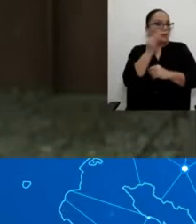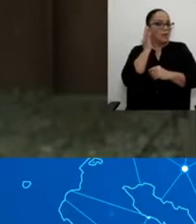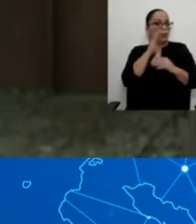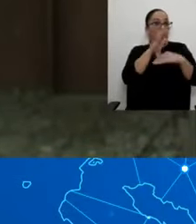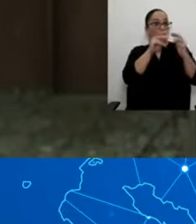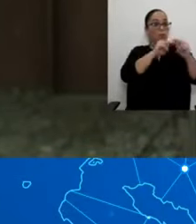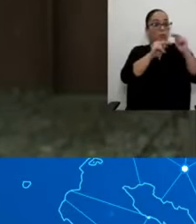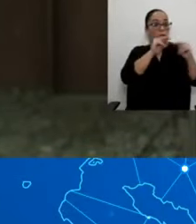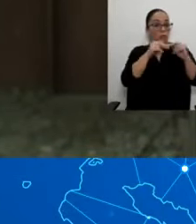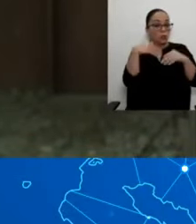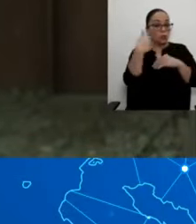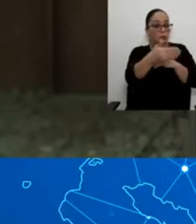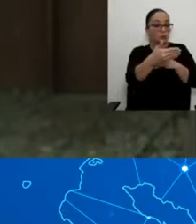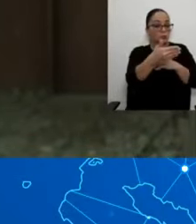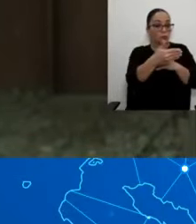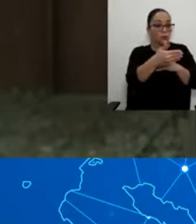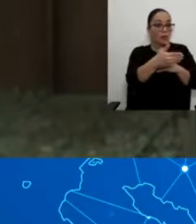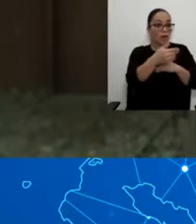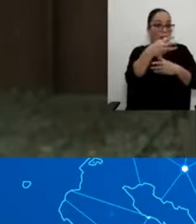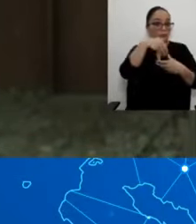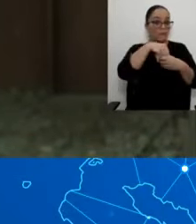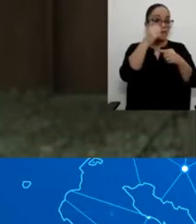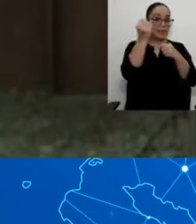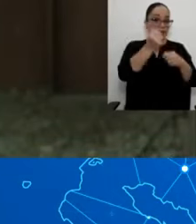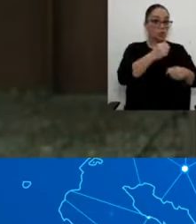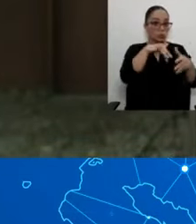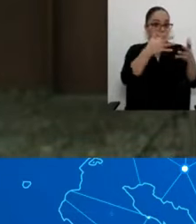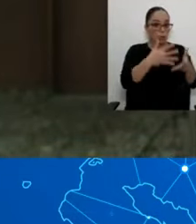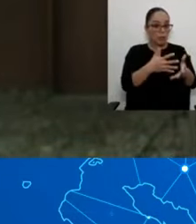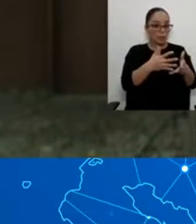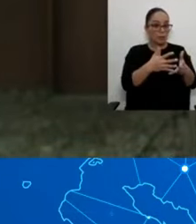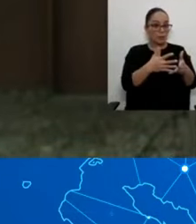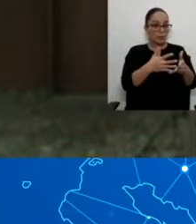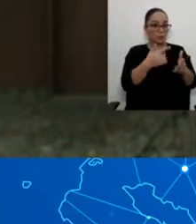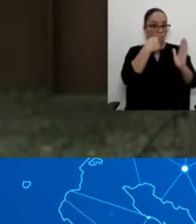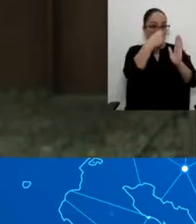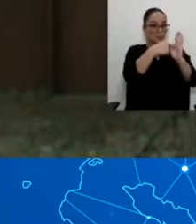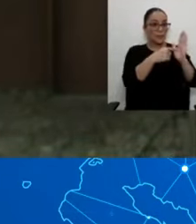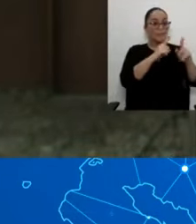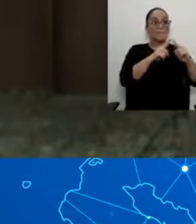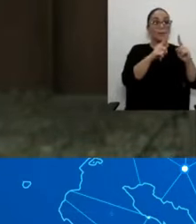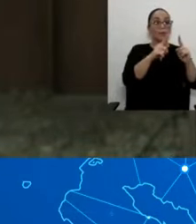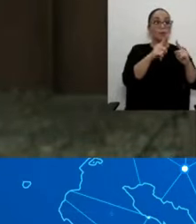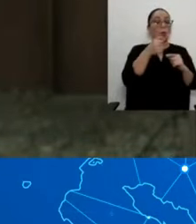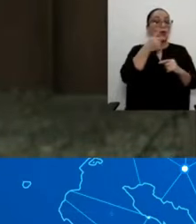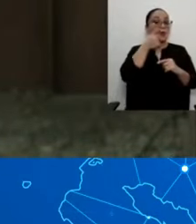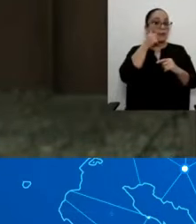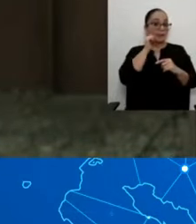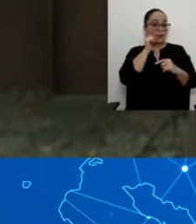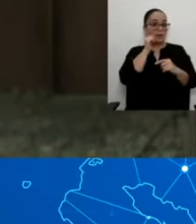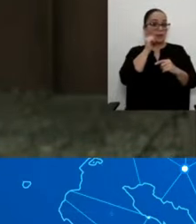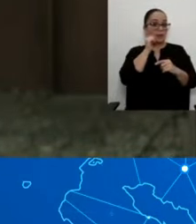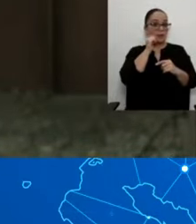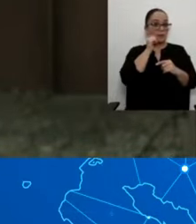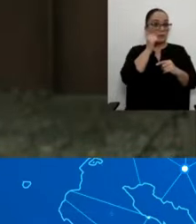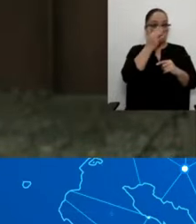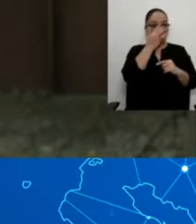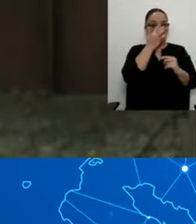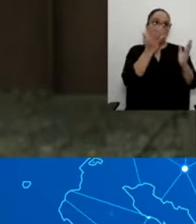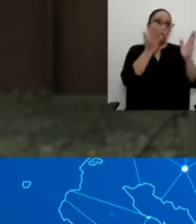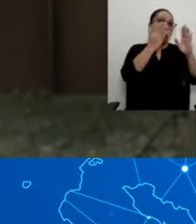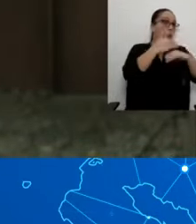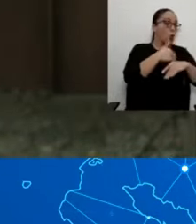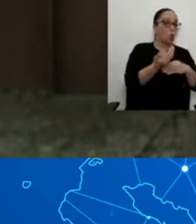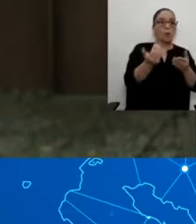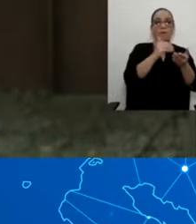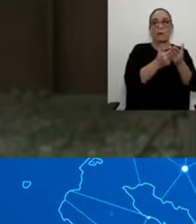venido estando las federaciones de estudiantes, en todas, según el pacto. Sin embargo, para la de ayer, en la que ya sabemos, no hubo ni conferencia, no hubo ni repropuesta del